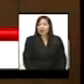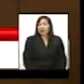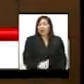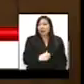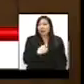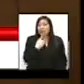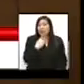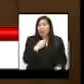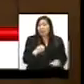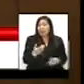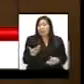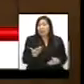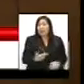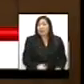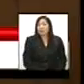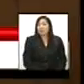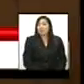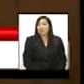hubiera hecho.